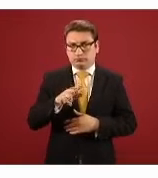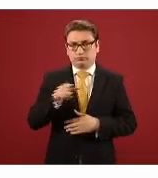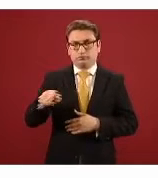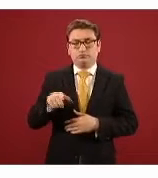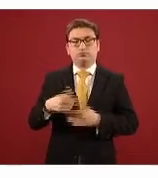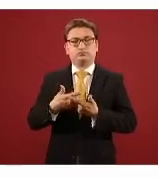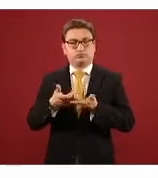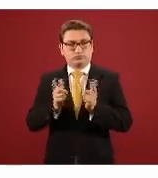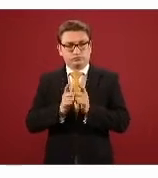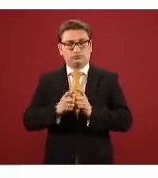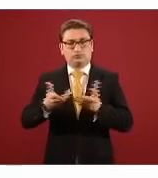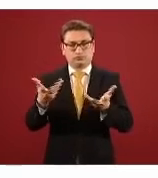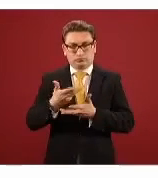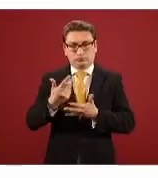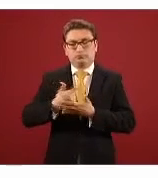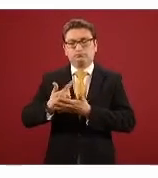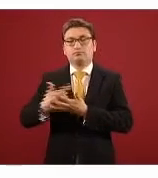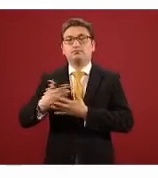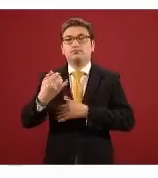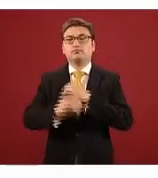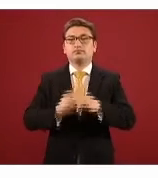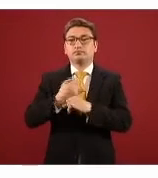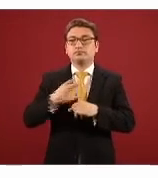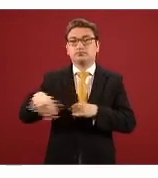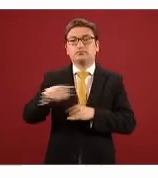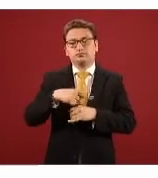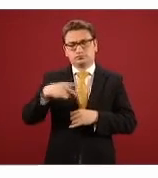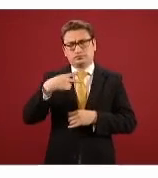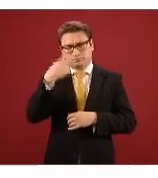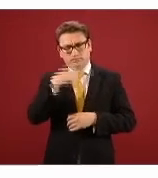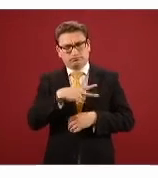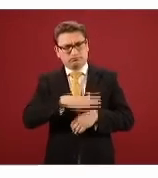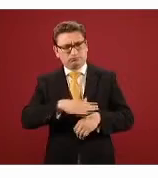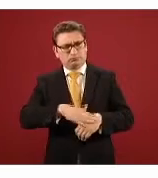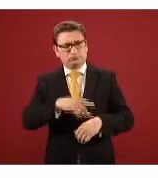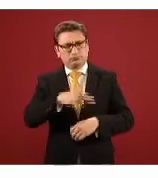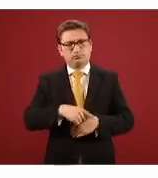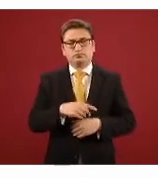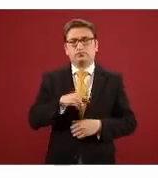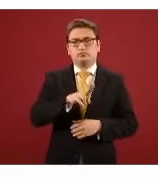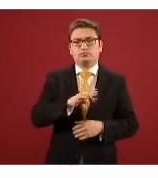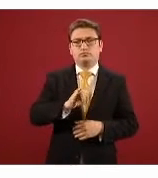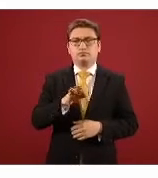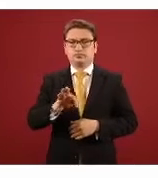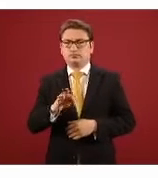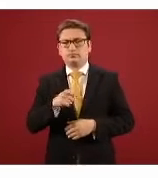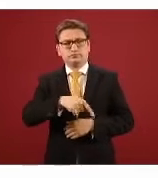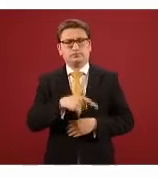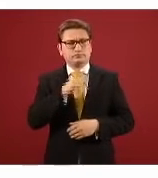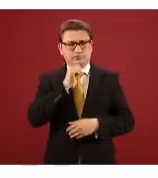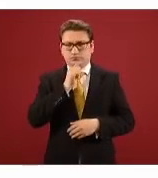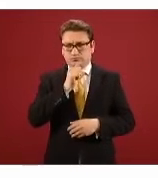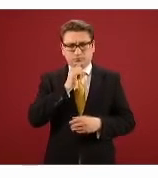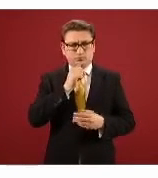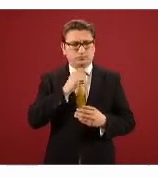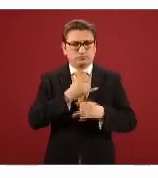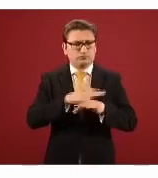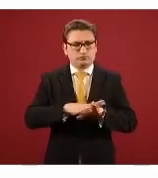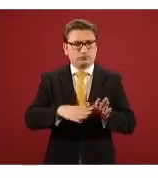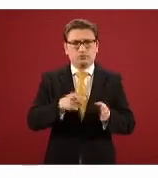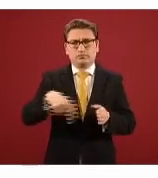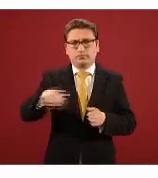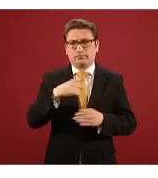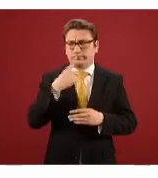Financiera Internacional, al rendir su informe sobre México, señaló que la UIF no diseminaba suficiente información a las autoridades de Procuración